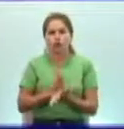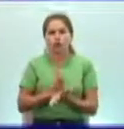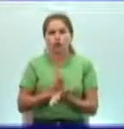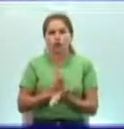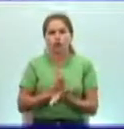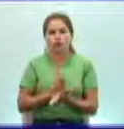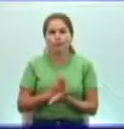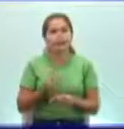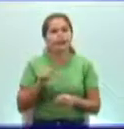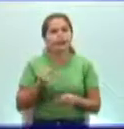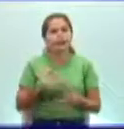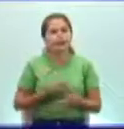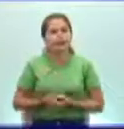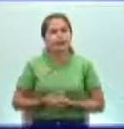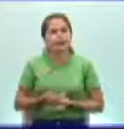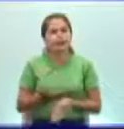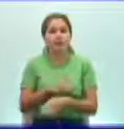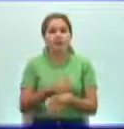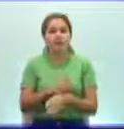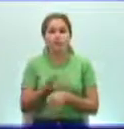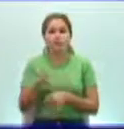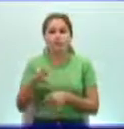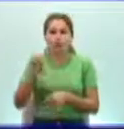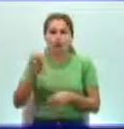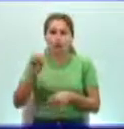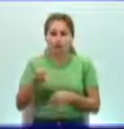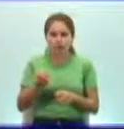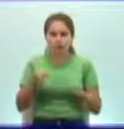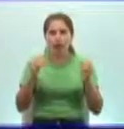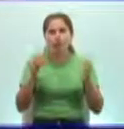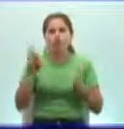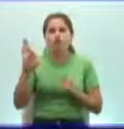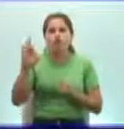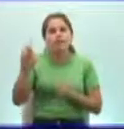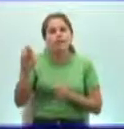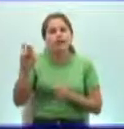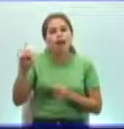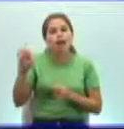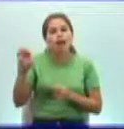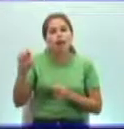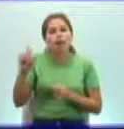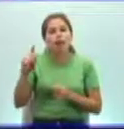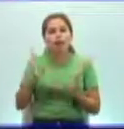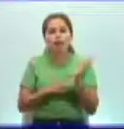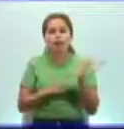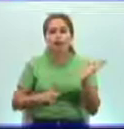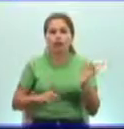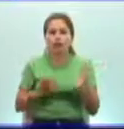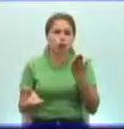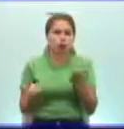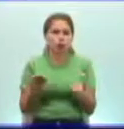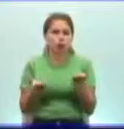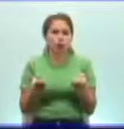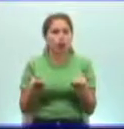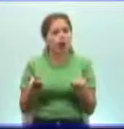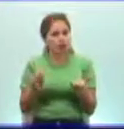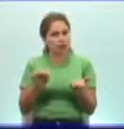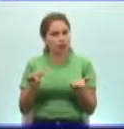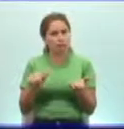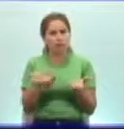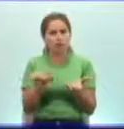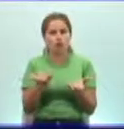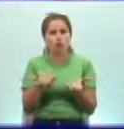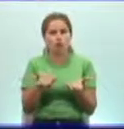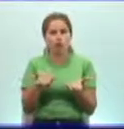que diferencia del potencial, fuerza electromotriz y tensión eléctrica son magnitudes equivalentes, o sea, es la misma magnitud. Y no estamos